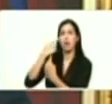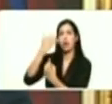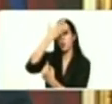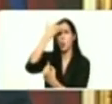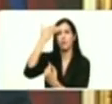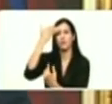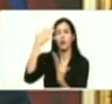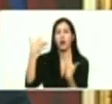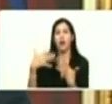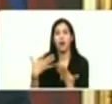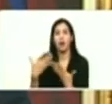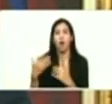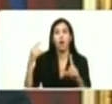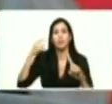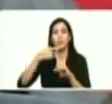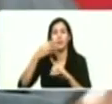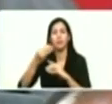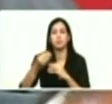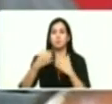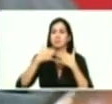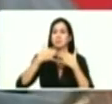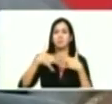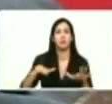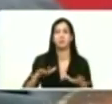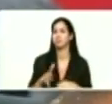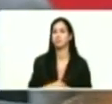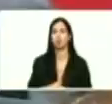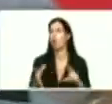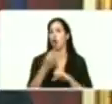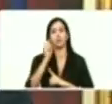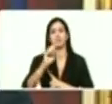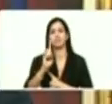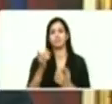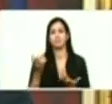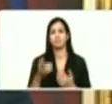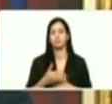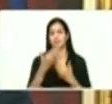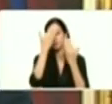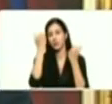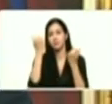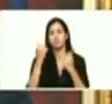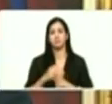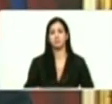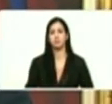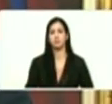lo que estábamos buscando no lo tenemos ¿verdad?